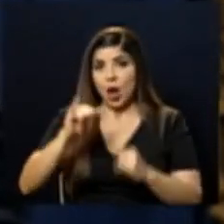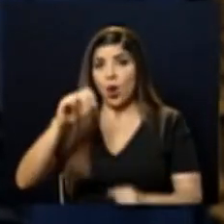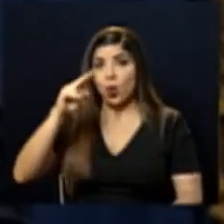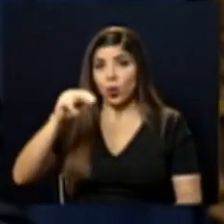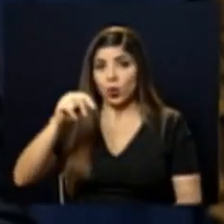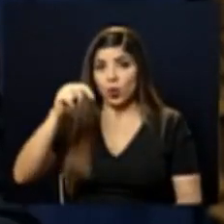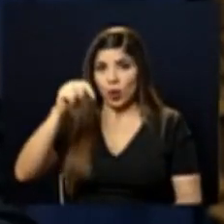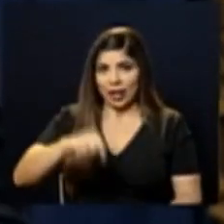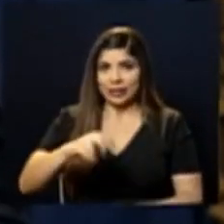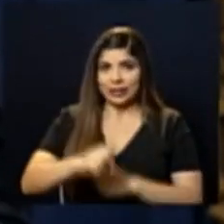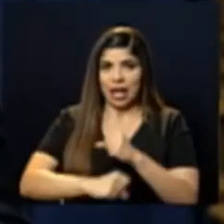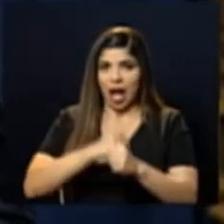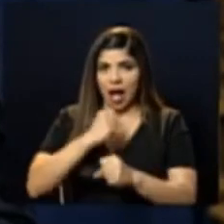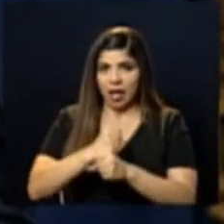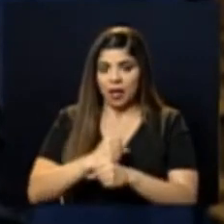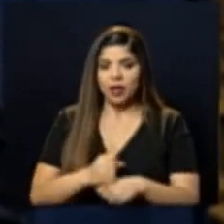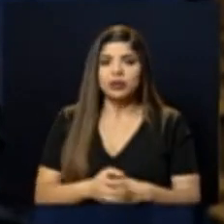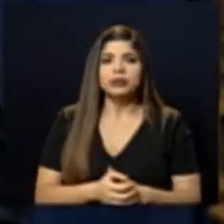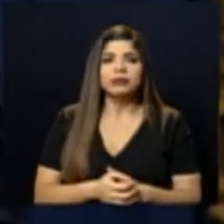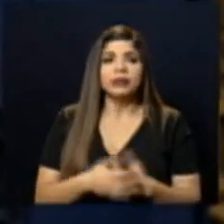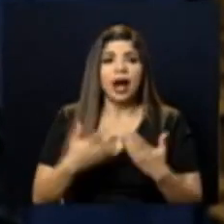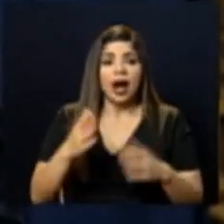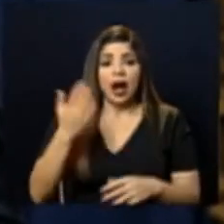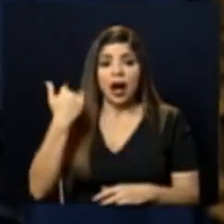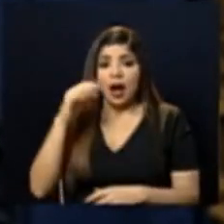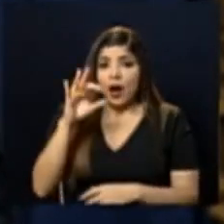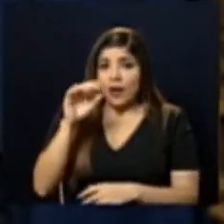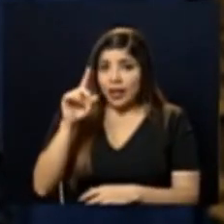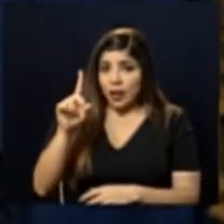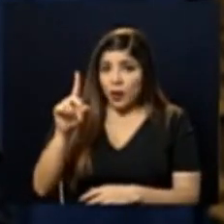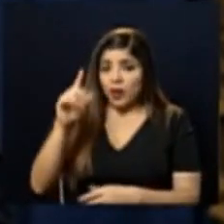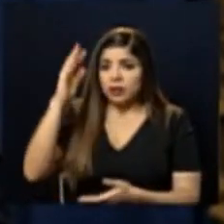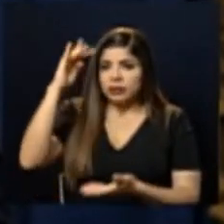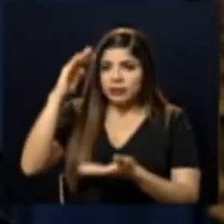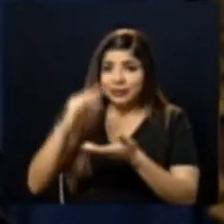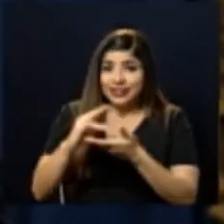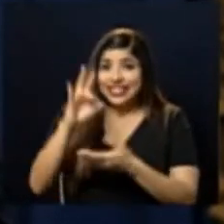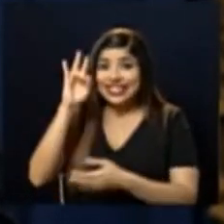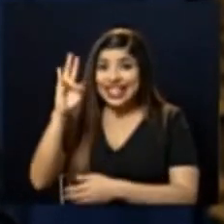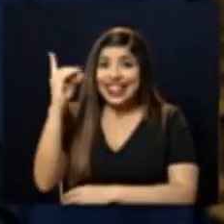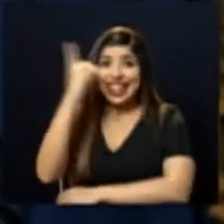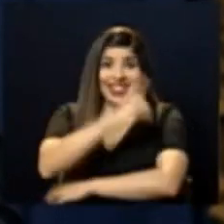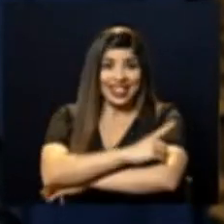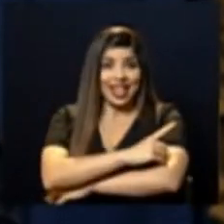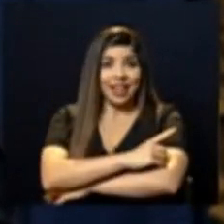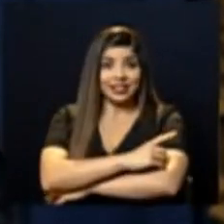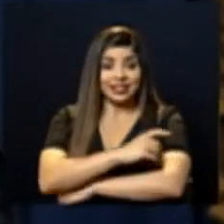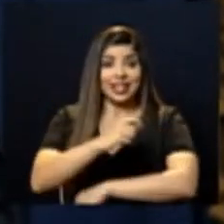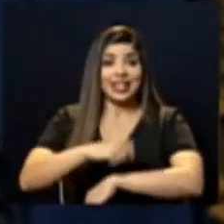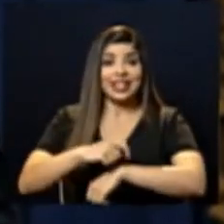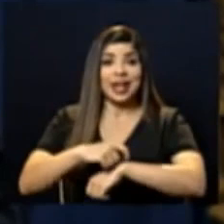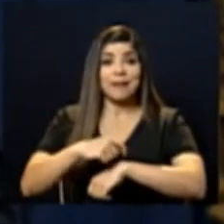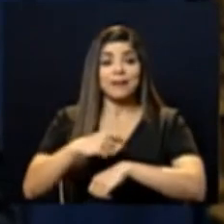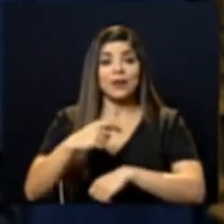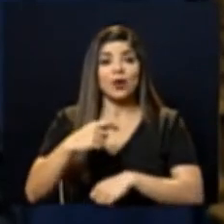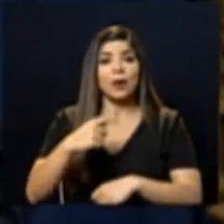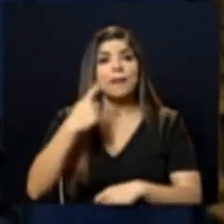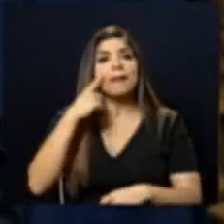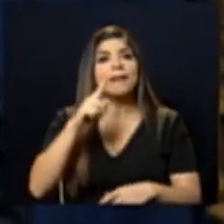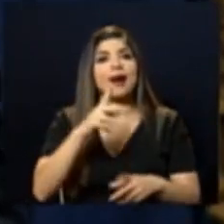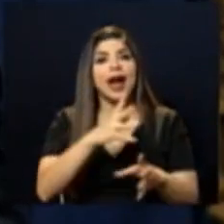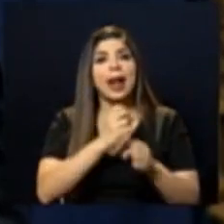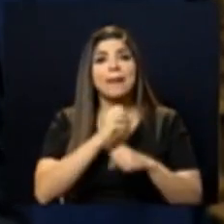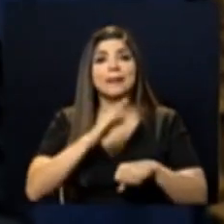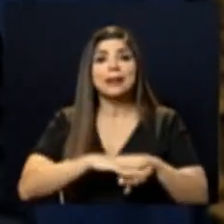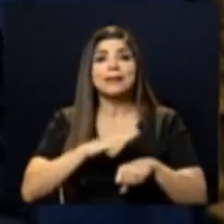año. Se redujo de 91 a 7 días el tiempo para la obtención